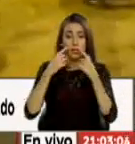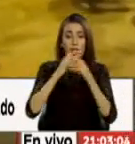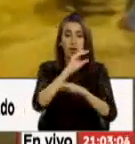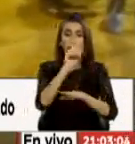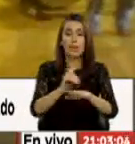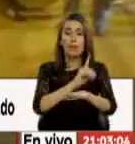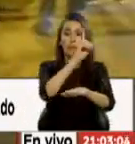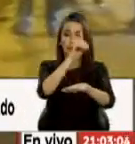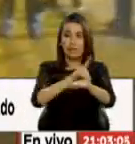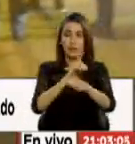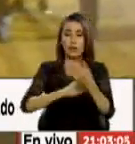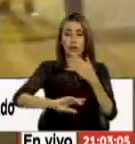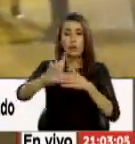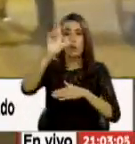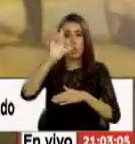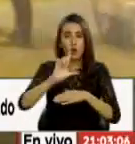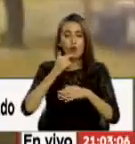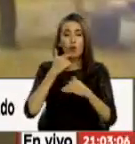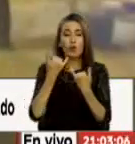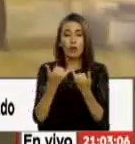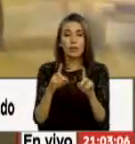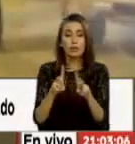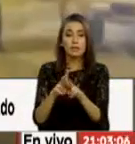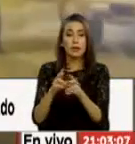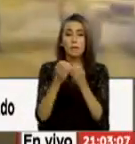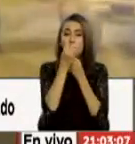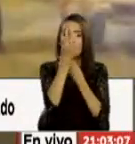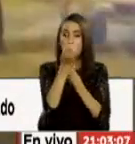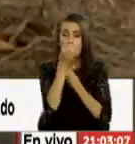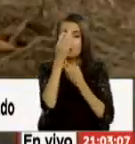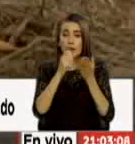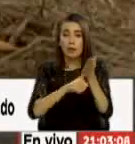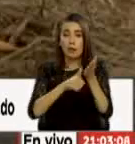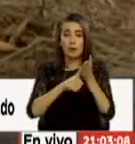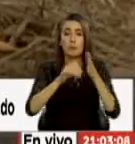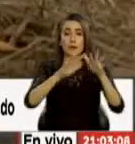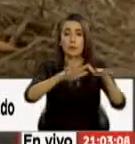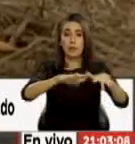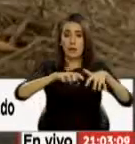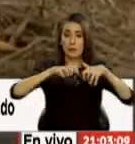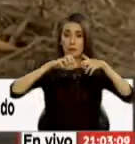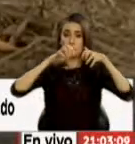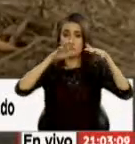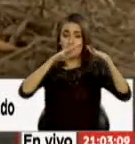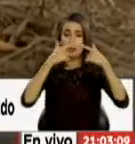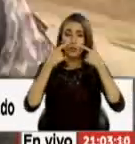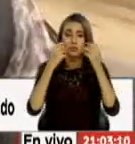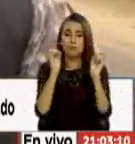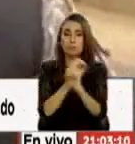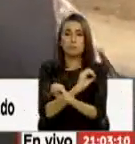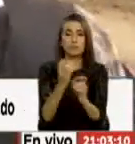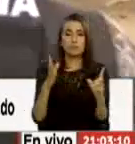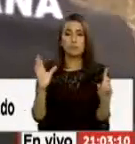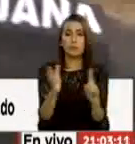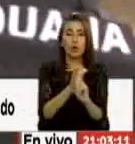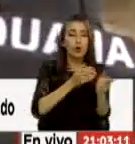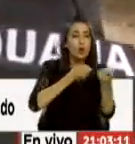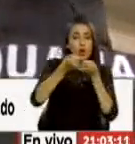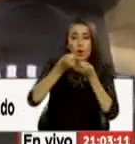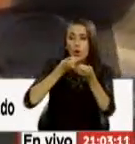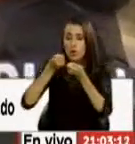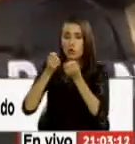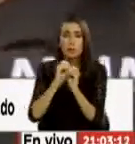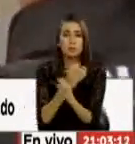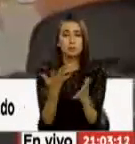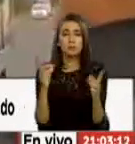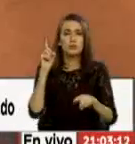director provincial de Loja y el coordinador del Sistema de Información del Ministerio de Agricultura y Ganadería no lograron controlar estos problemas en